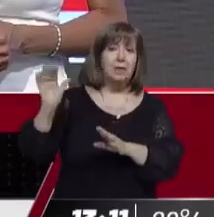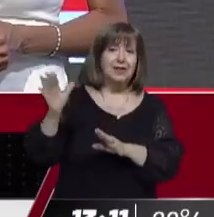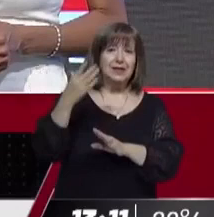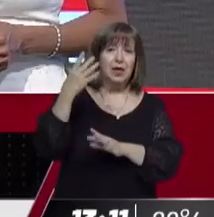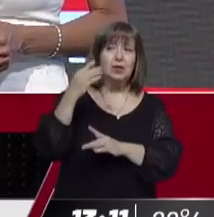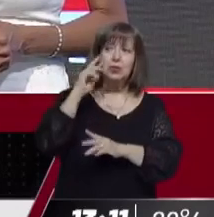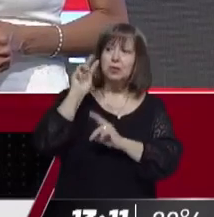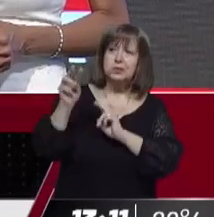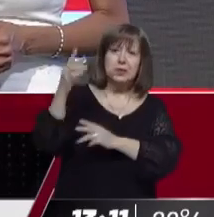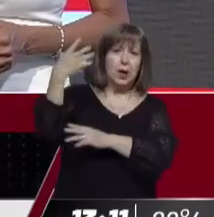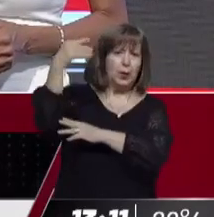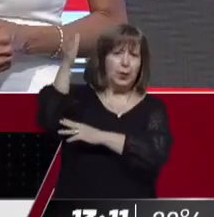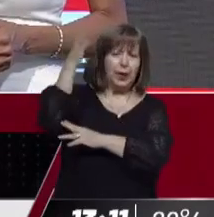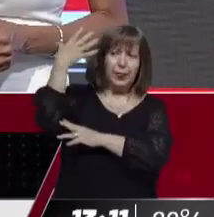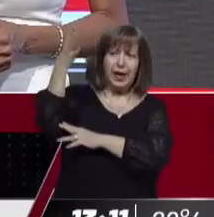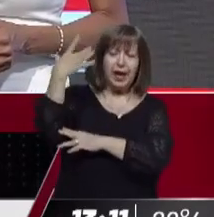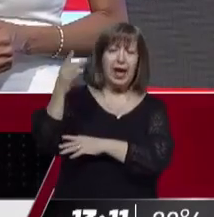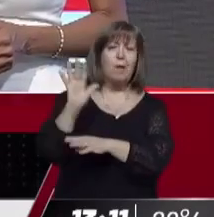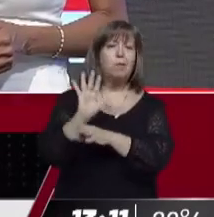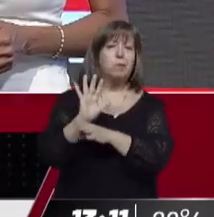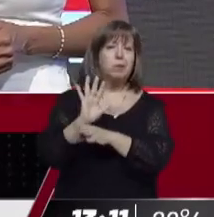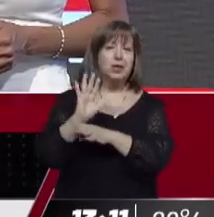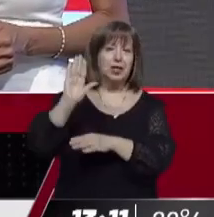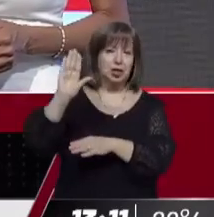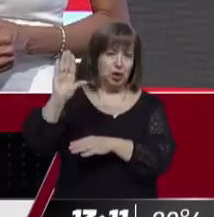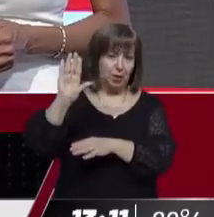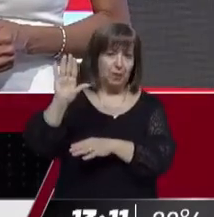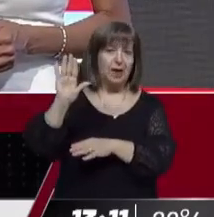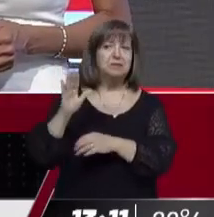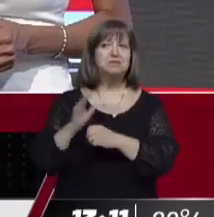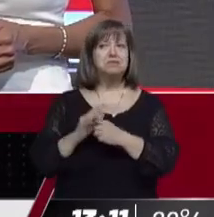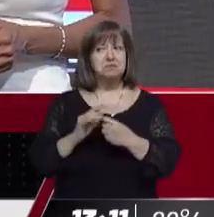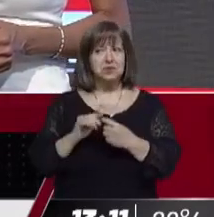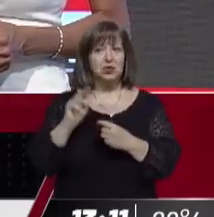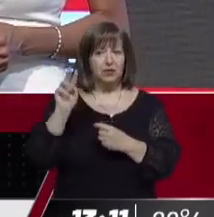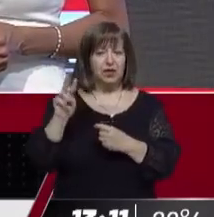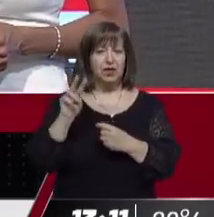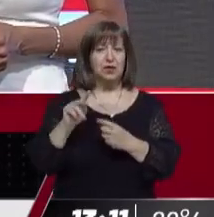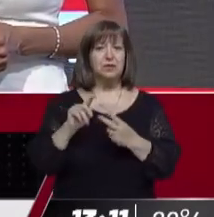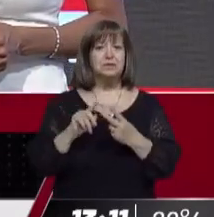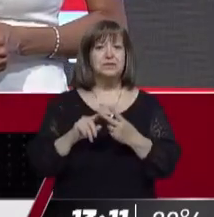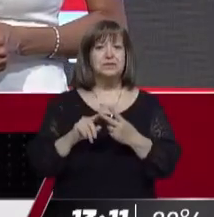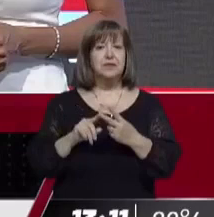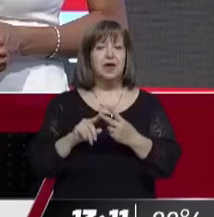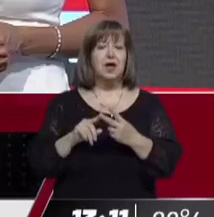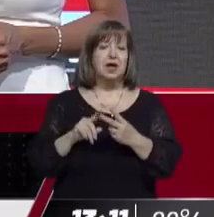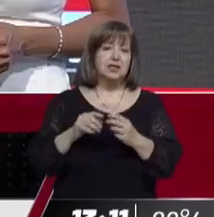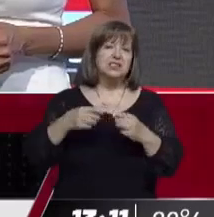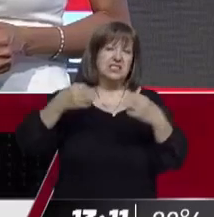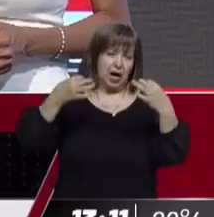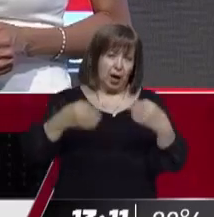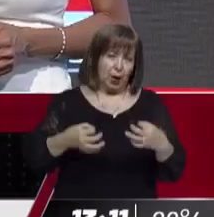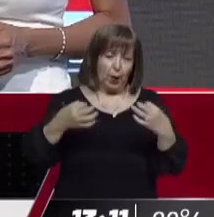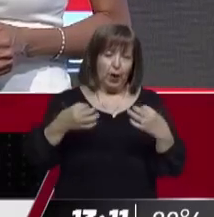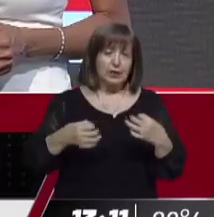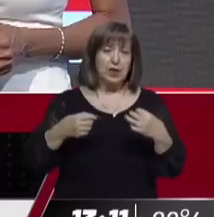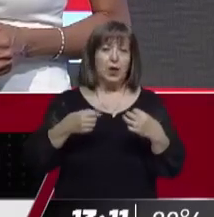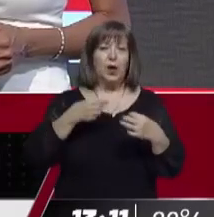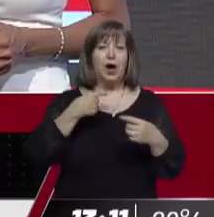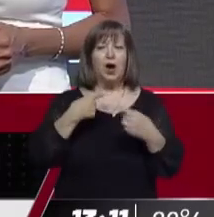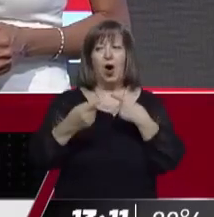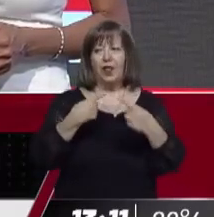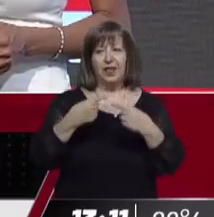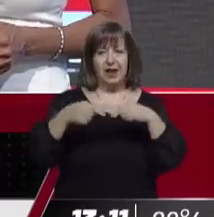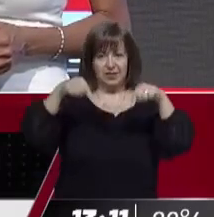banderas que caracterizan a Godoy Cruz de Mendoza y se espera, lógicamente la coordinación espera que